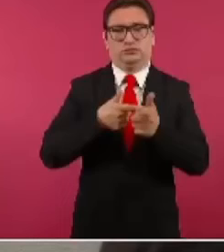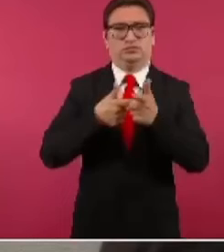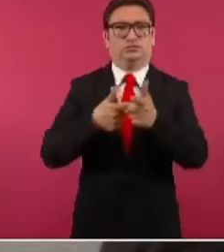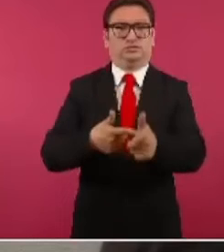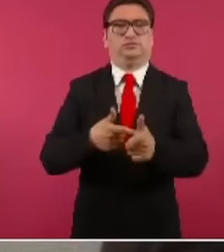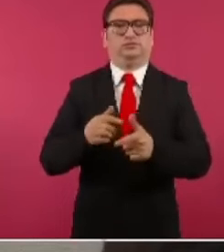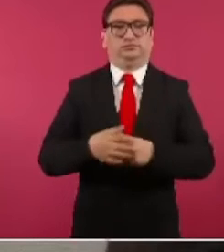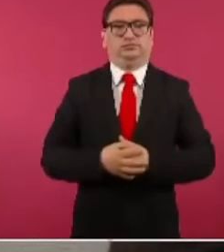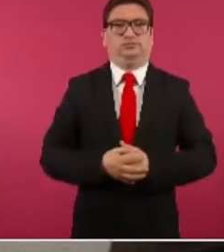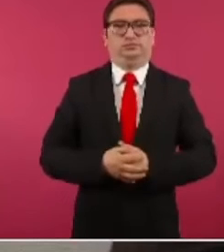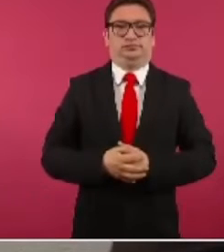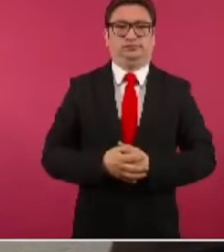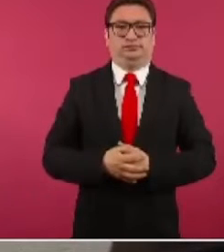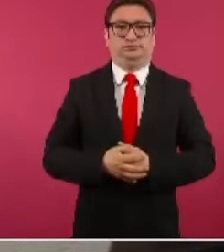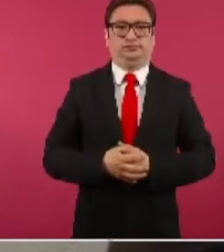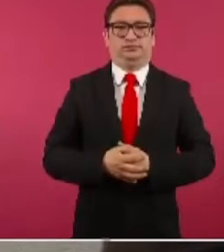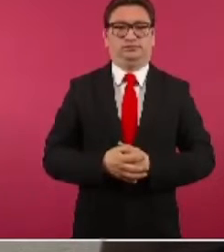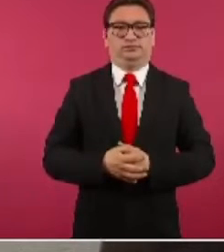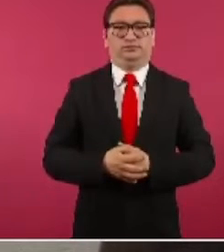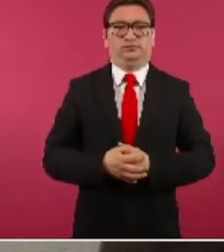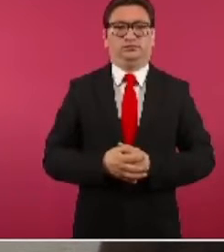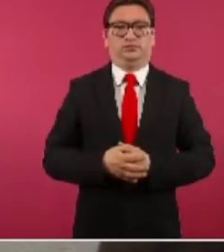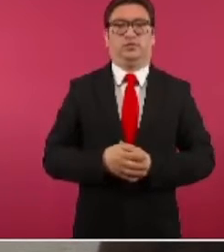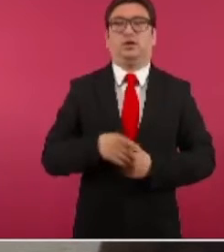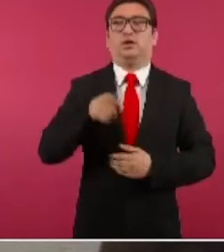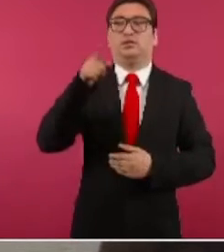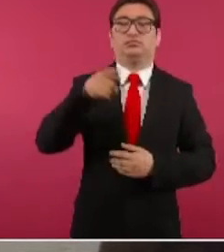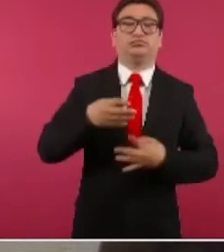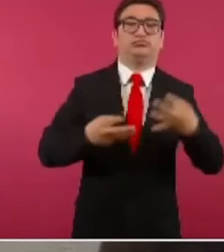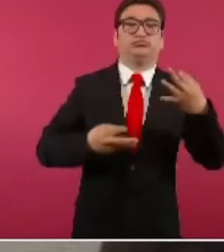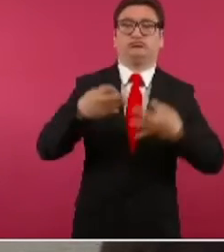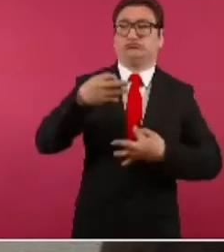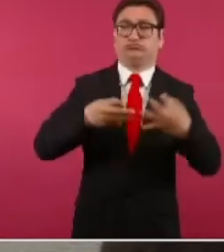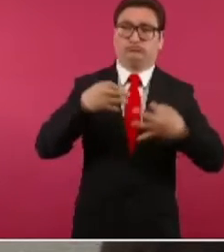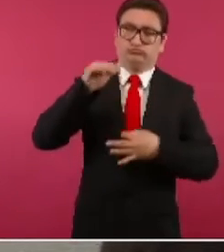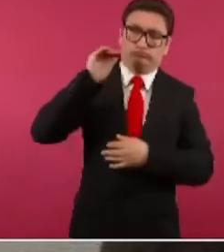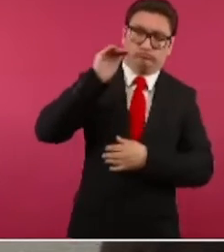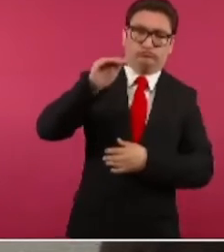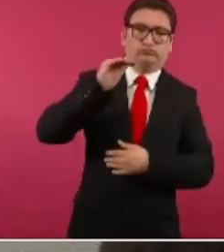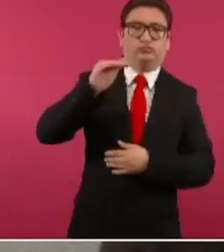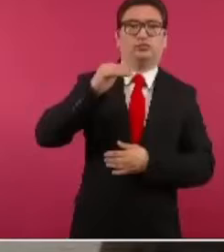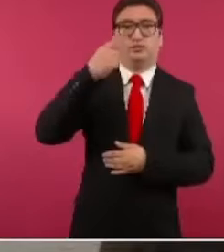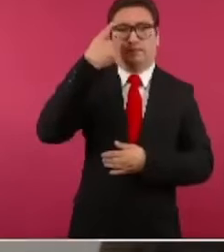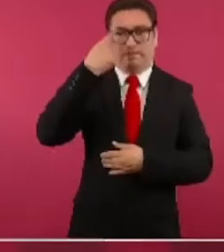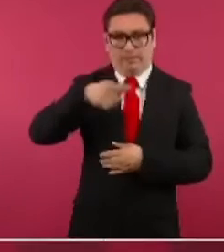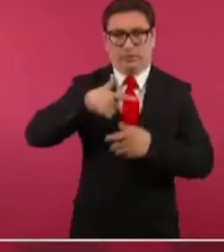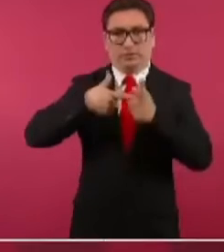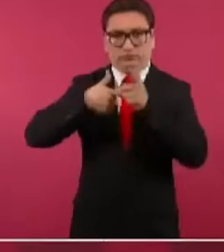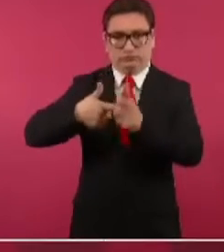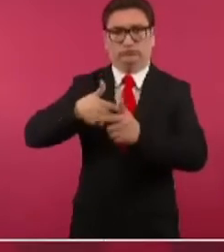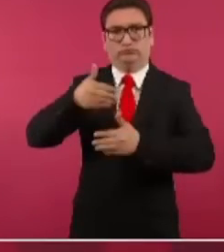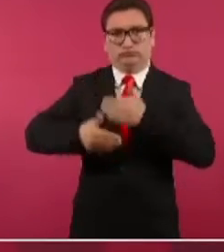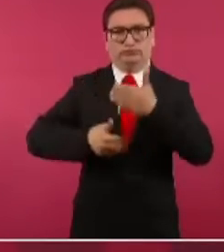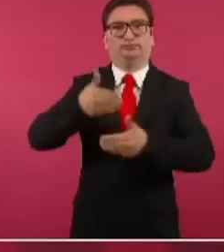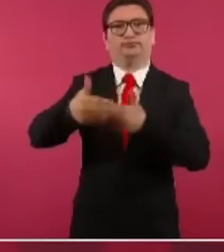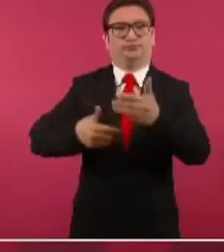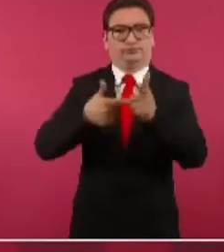recurrir a las instancias legales para que se continúe con el proceso.